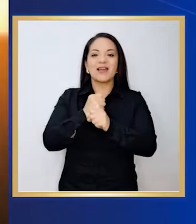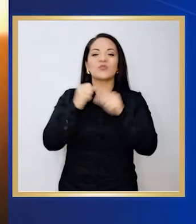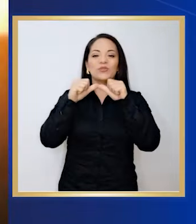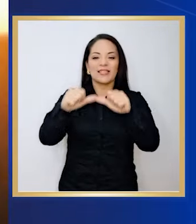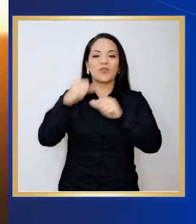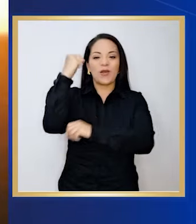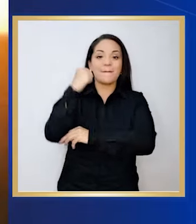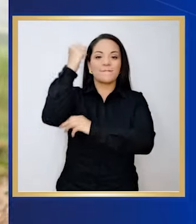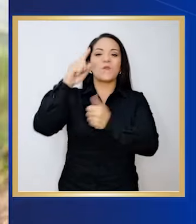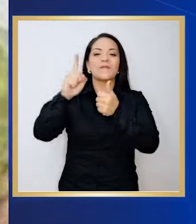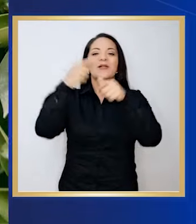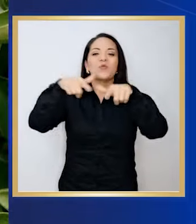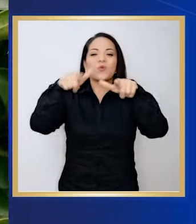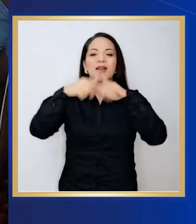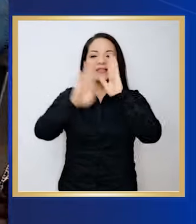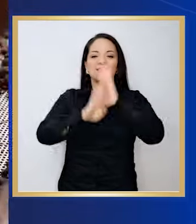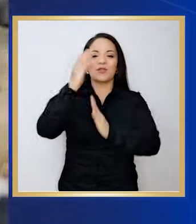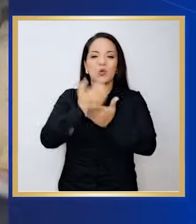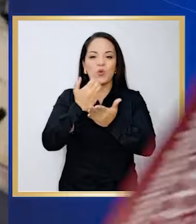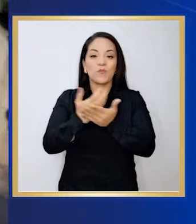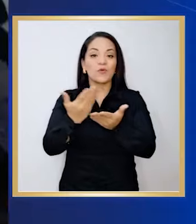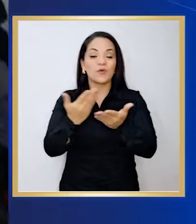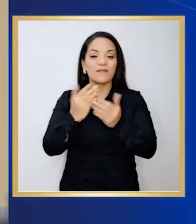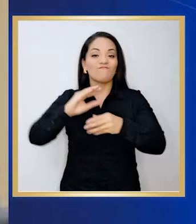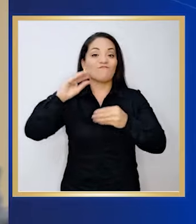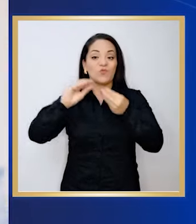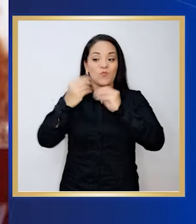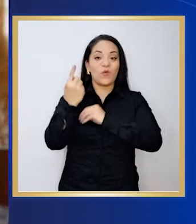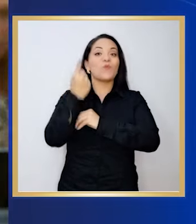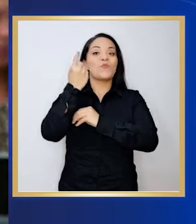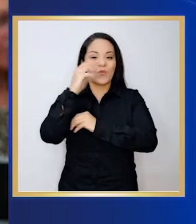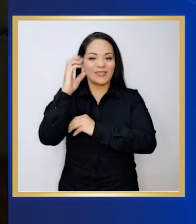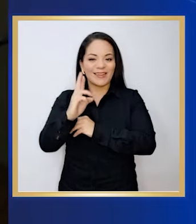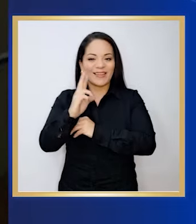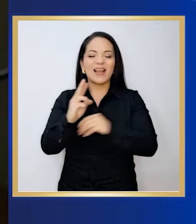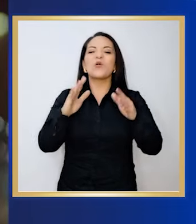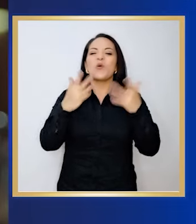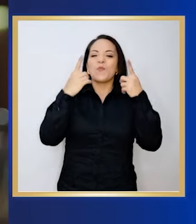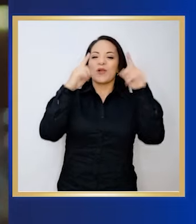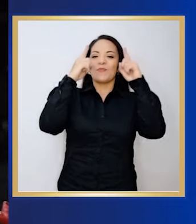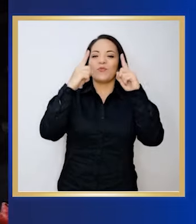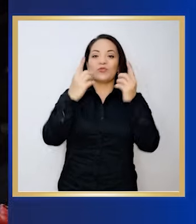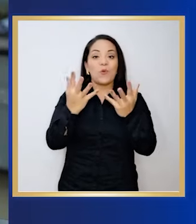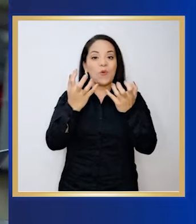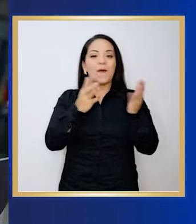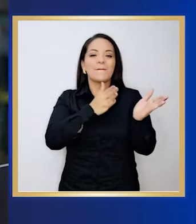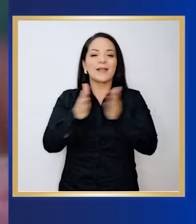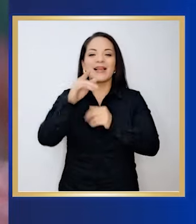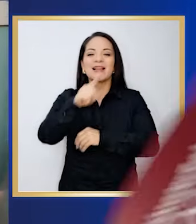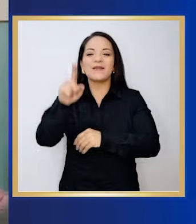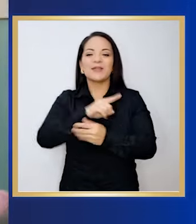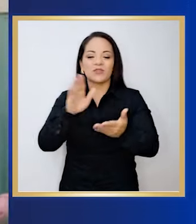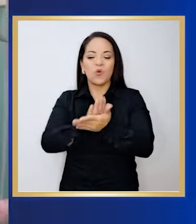año consecutivo Como el campeón en crecimiento económico El número uno, echamos a andar el ambicioso plan